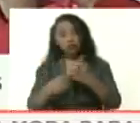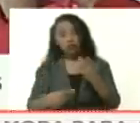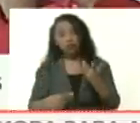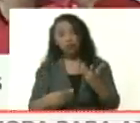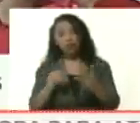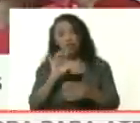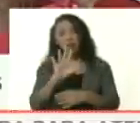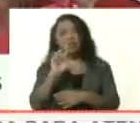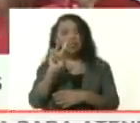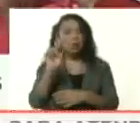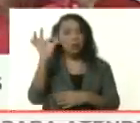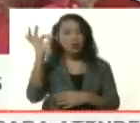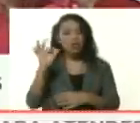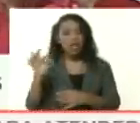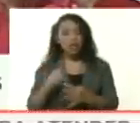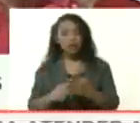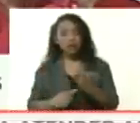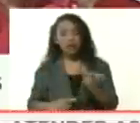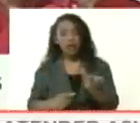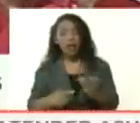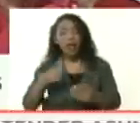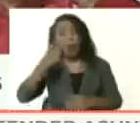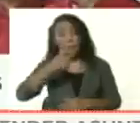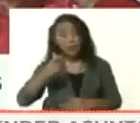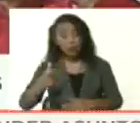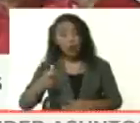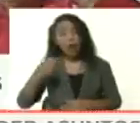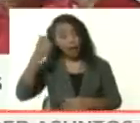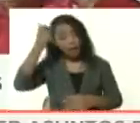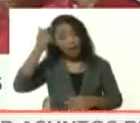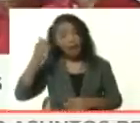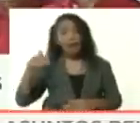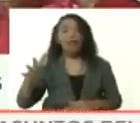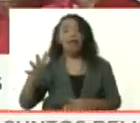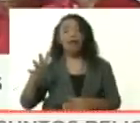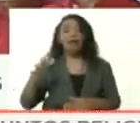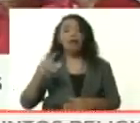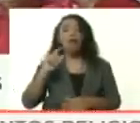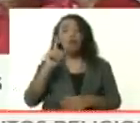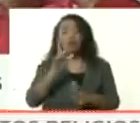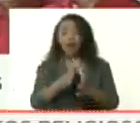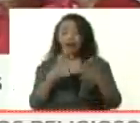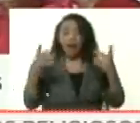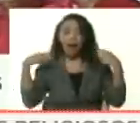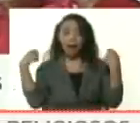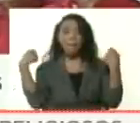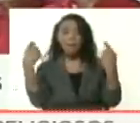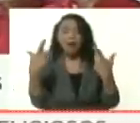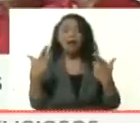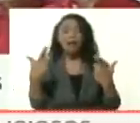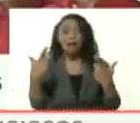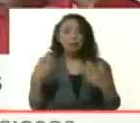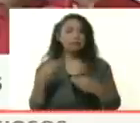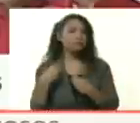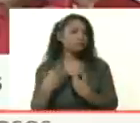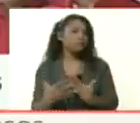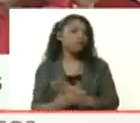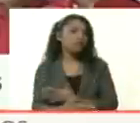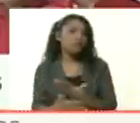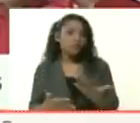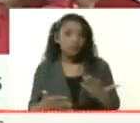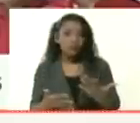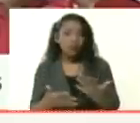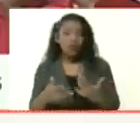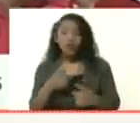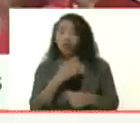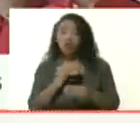y de creer. La gente cree. Quienes han hecho una gran campaña para que no se cree en